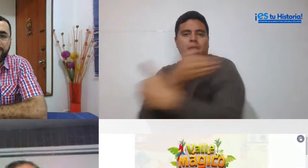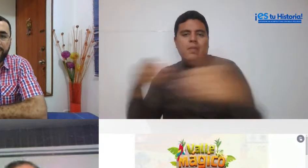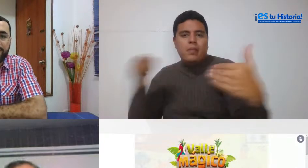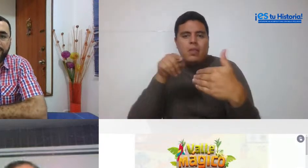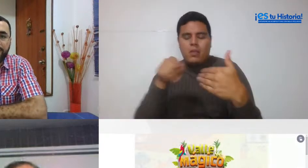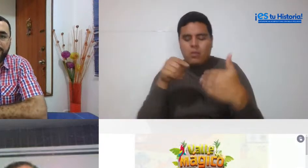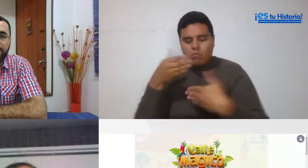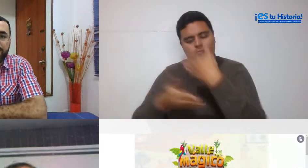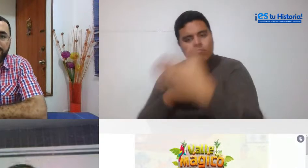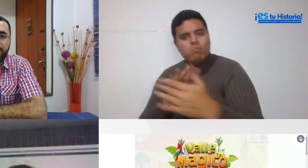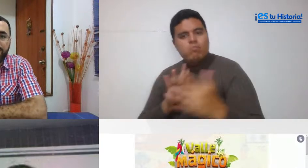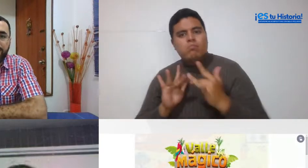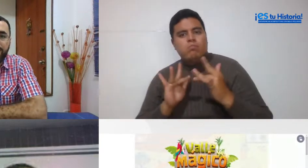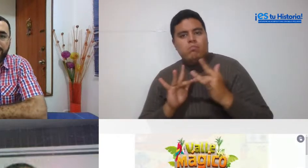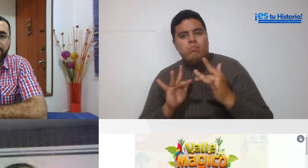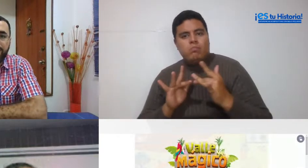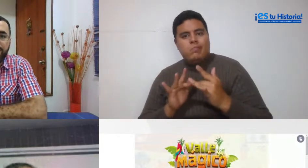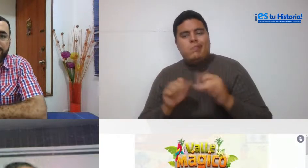los niños puedan,